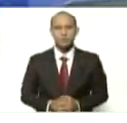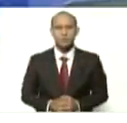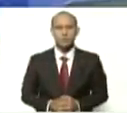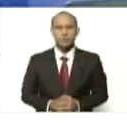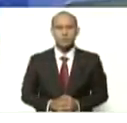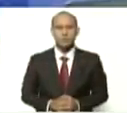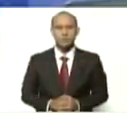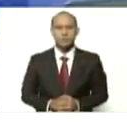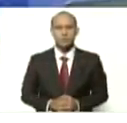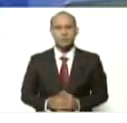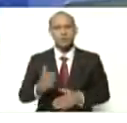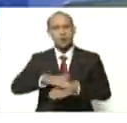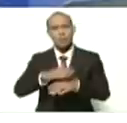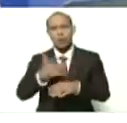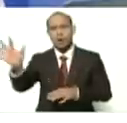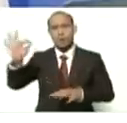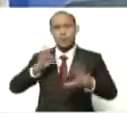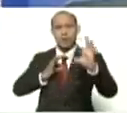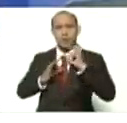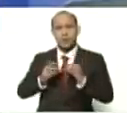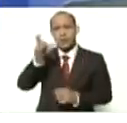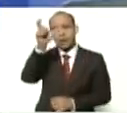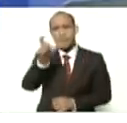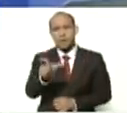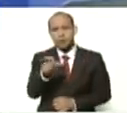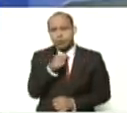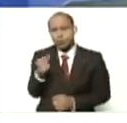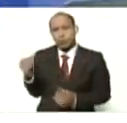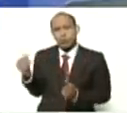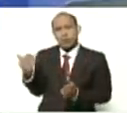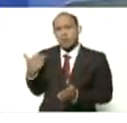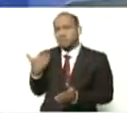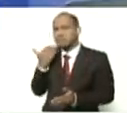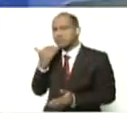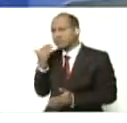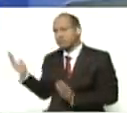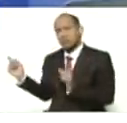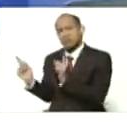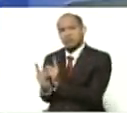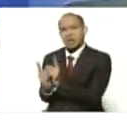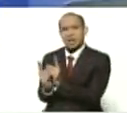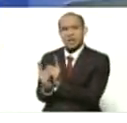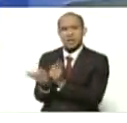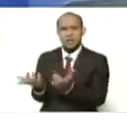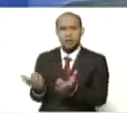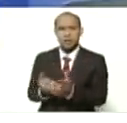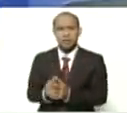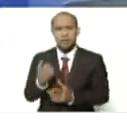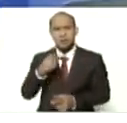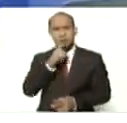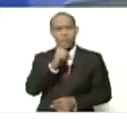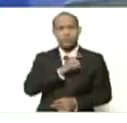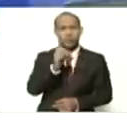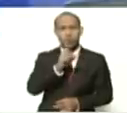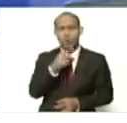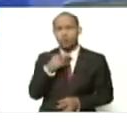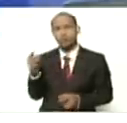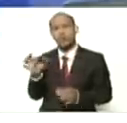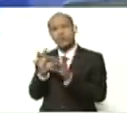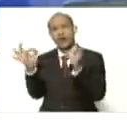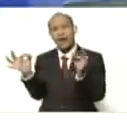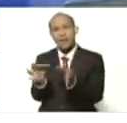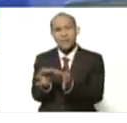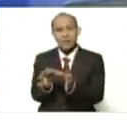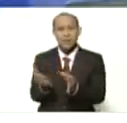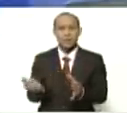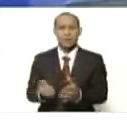porque te contagia la persona cercana de tu confianza no te contagia tu enemigo o